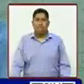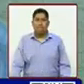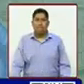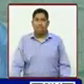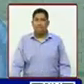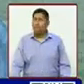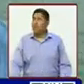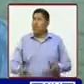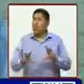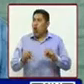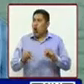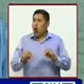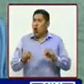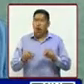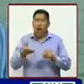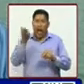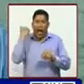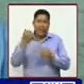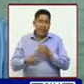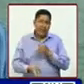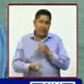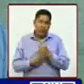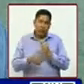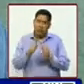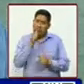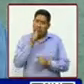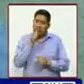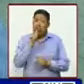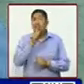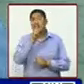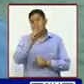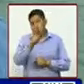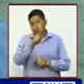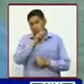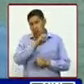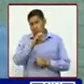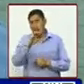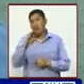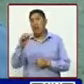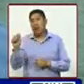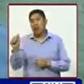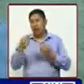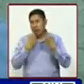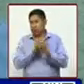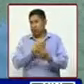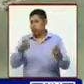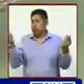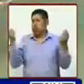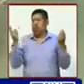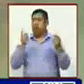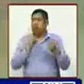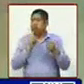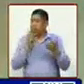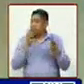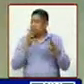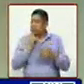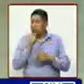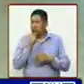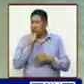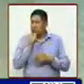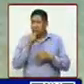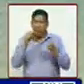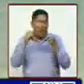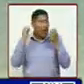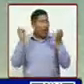Si no hubiera Misicuni para Cochabamba, yo estoy seguro que Cochabamba hubiera sido el primer departamento en declararse emergencia por escasez de agua.